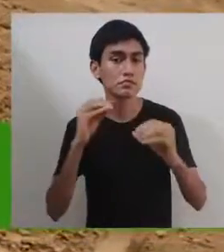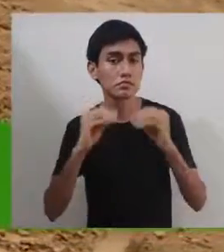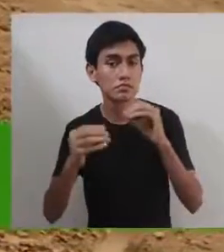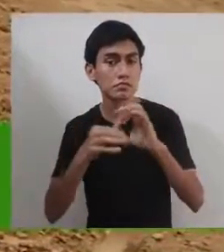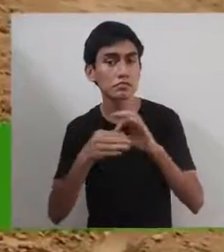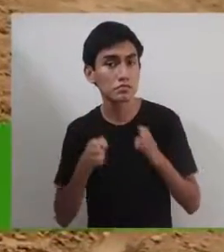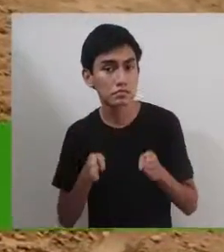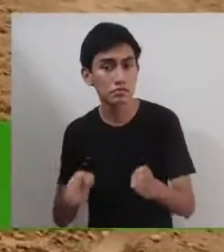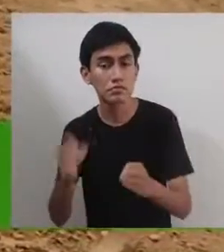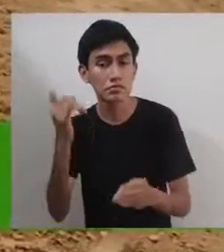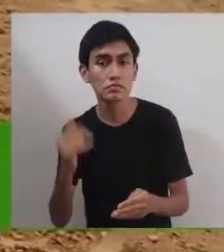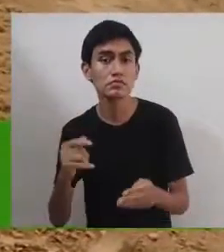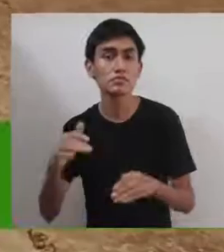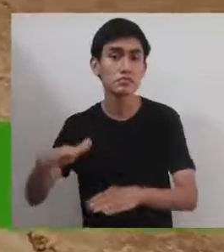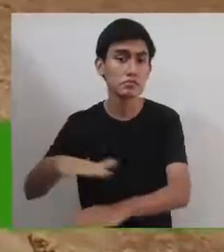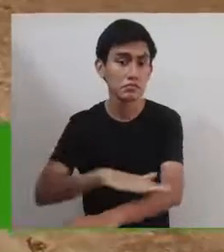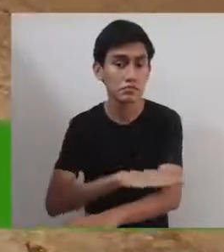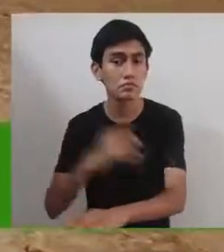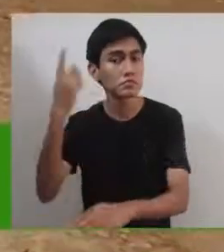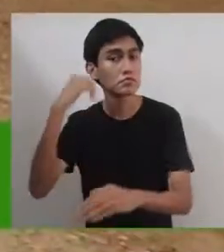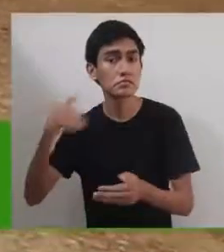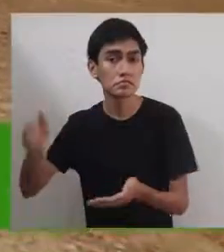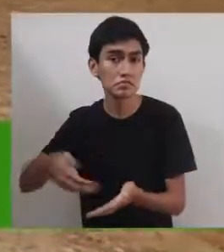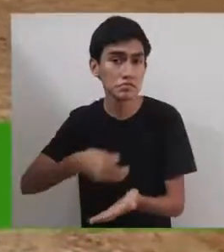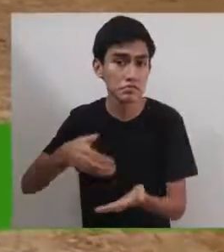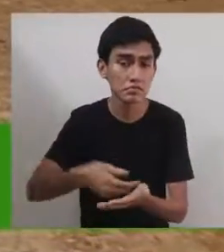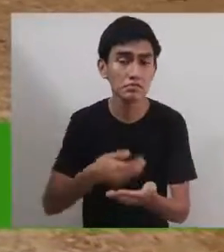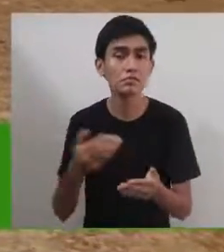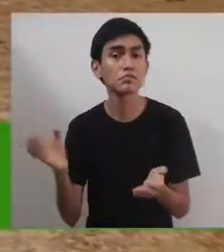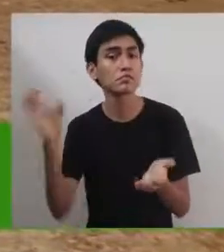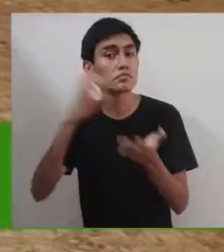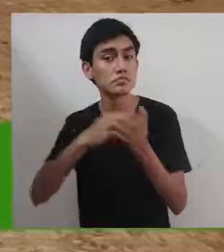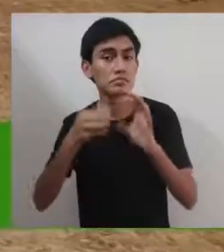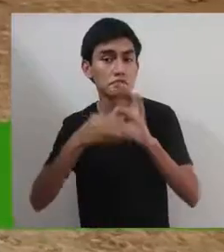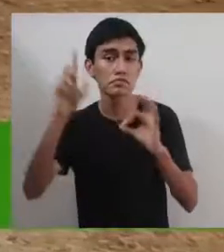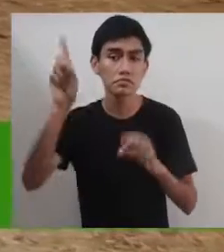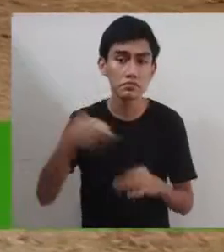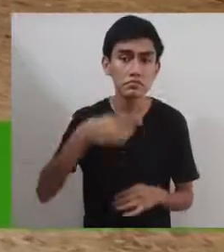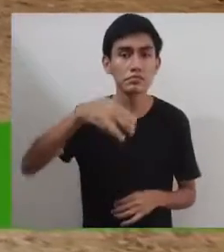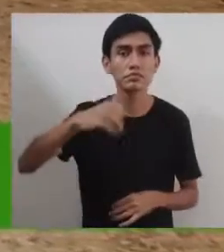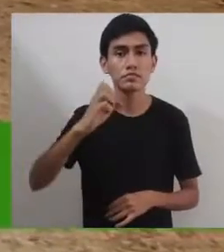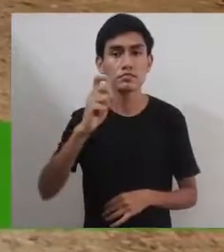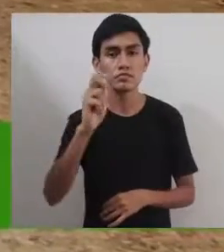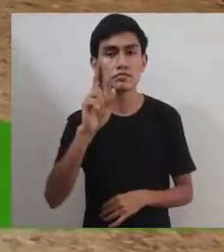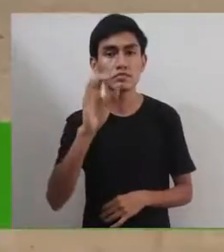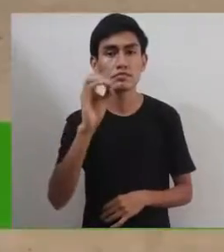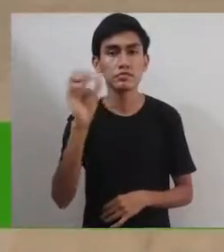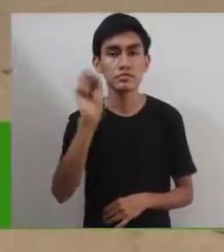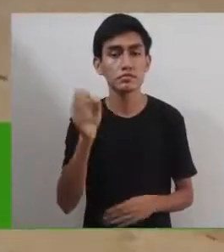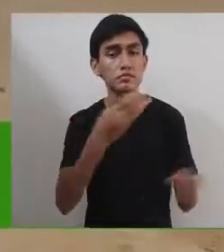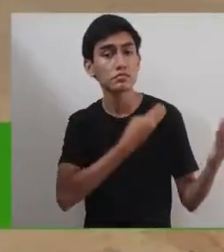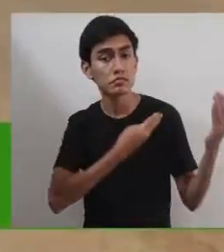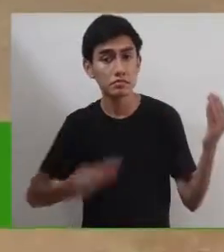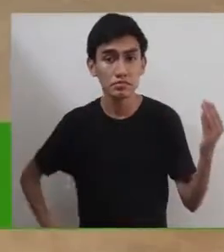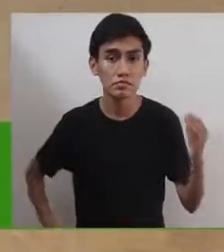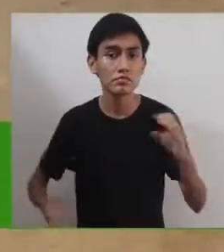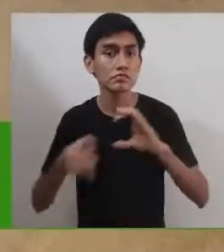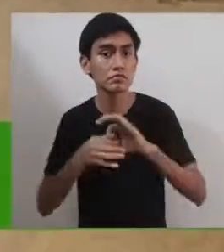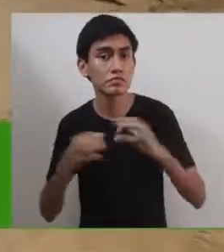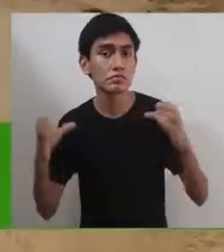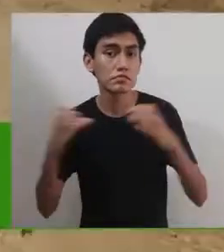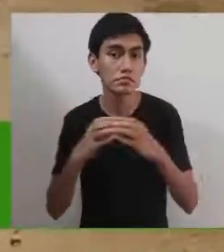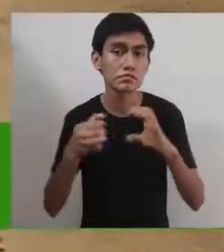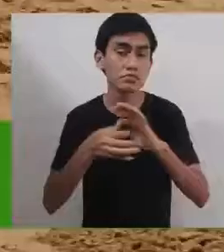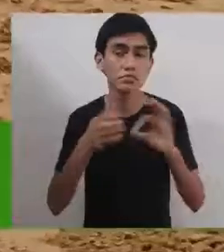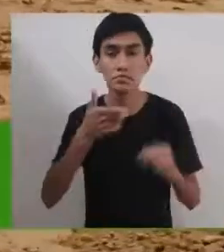y consistió en el cuneteo, bombeado y raspado de los más de 1,000 metros lineales. El presidente del Comité del Agua